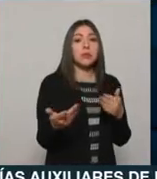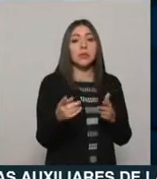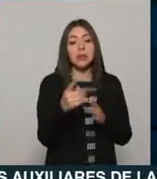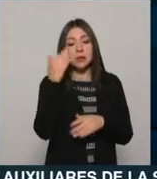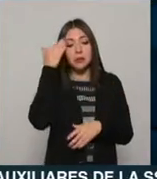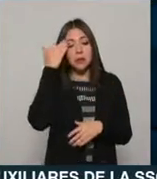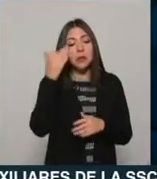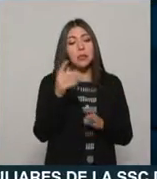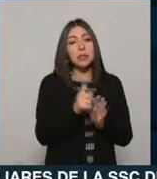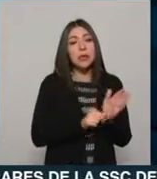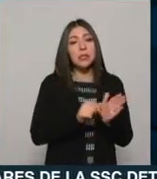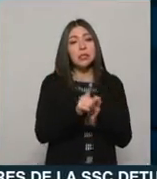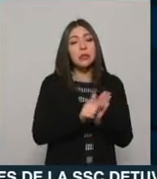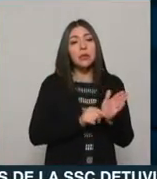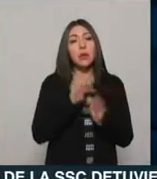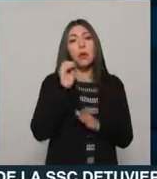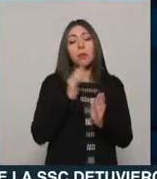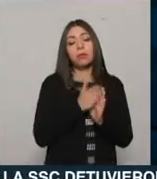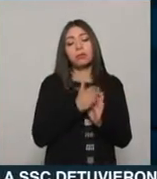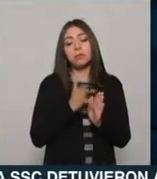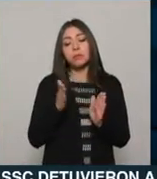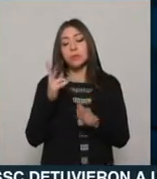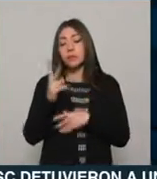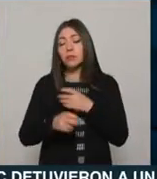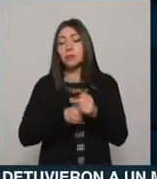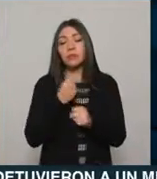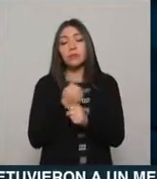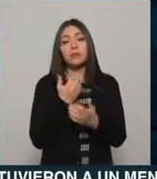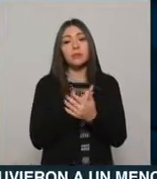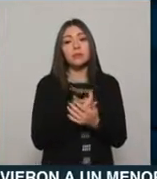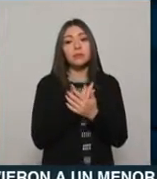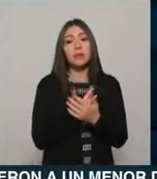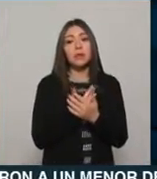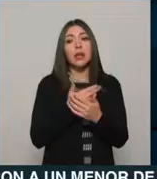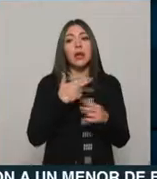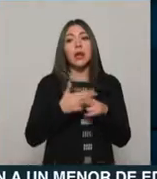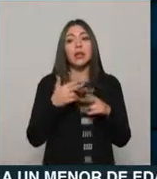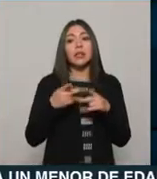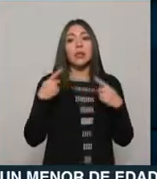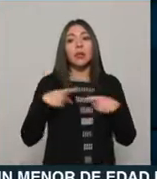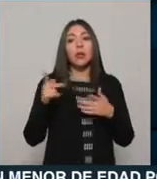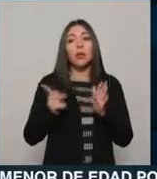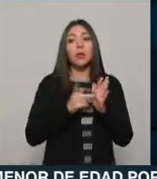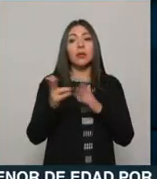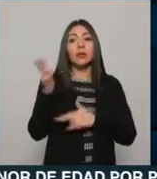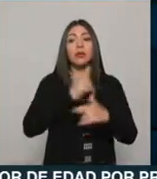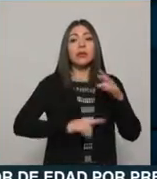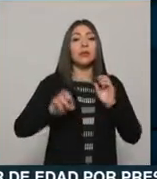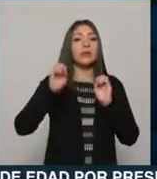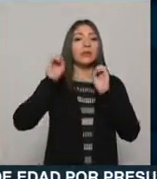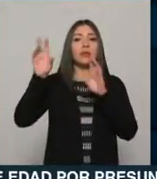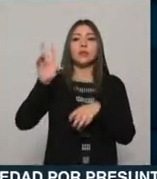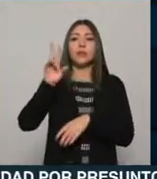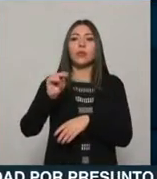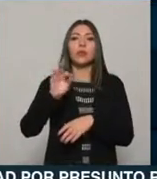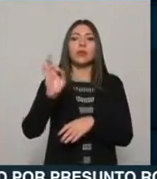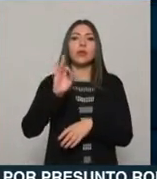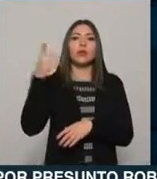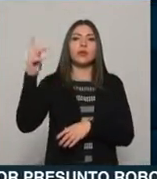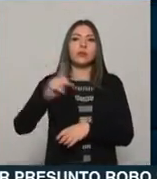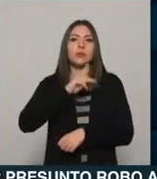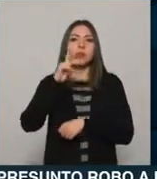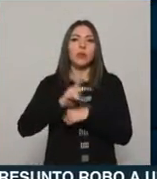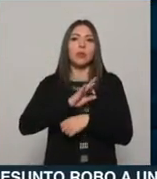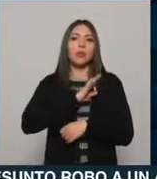años, para tener la seguridad de que esa persona no sea devuelta a su país de origen, donde podría perder precisamente